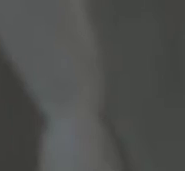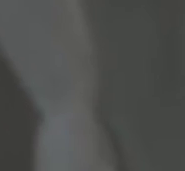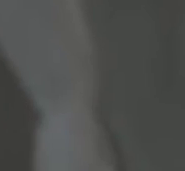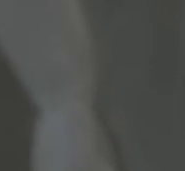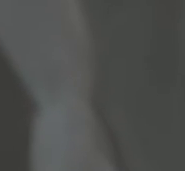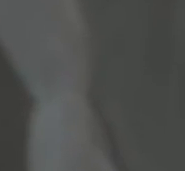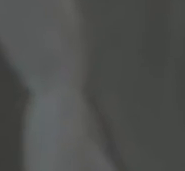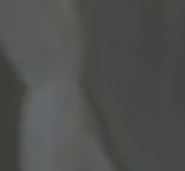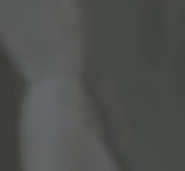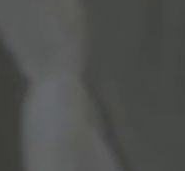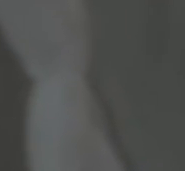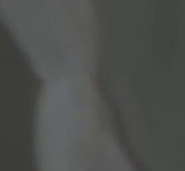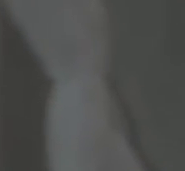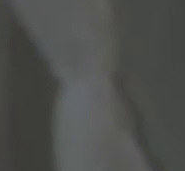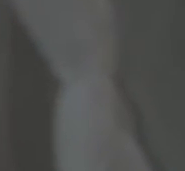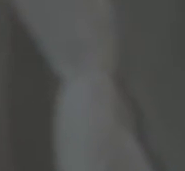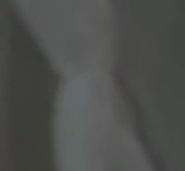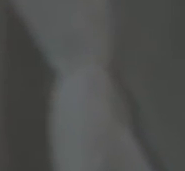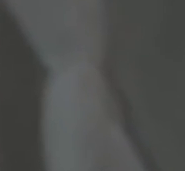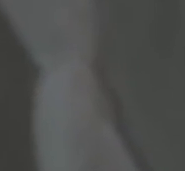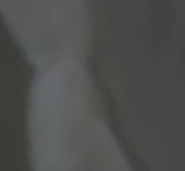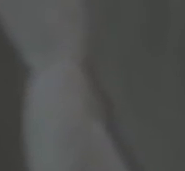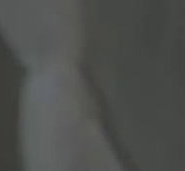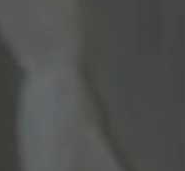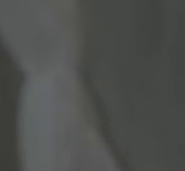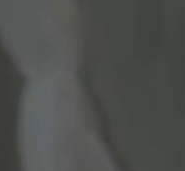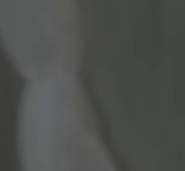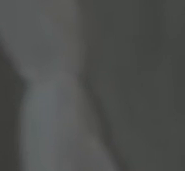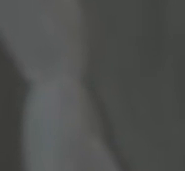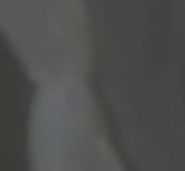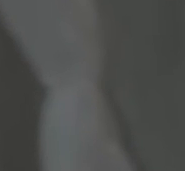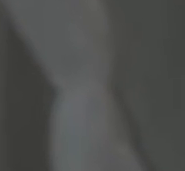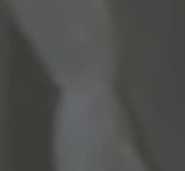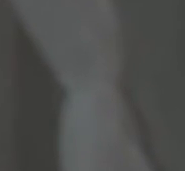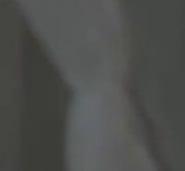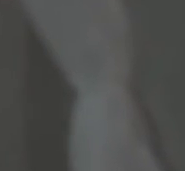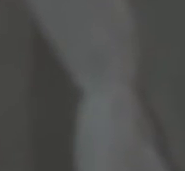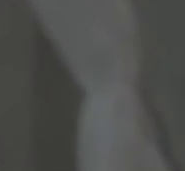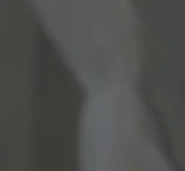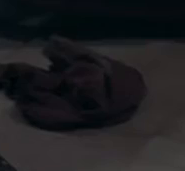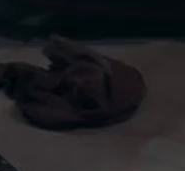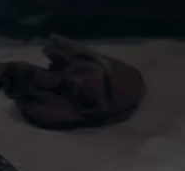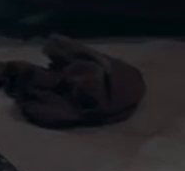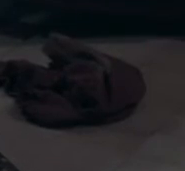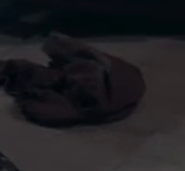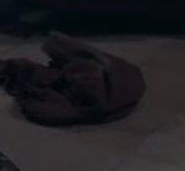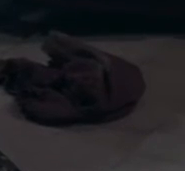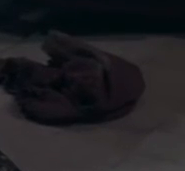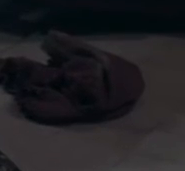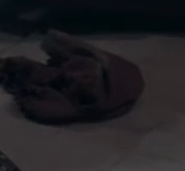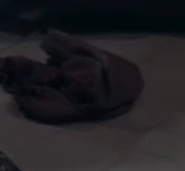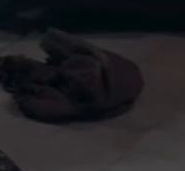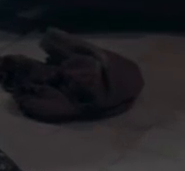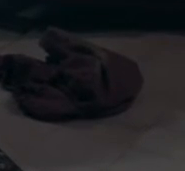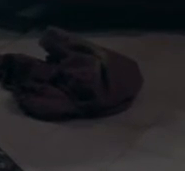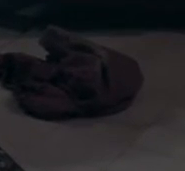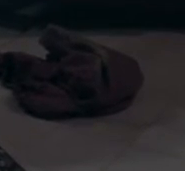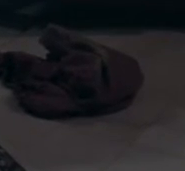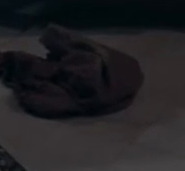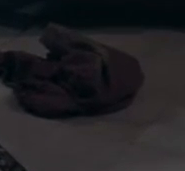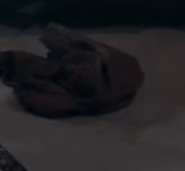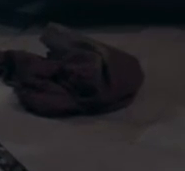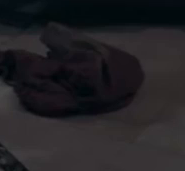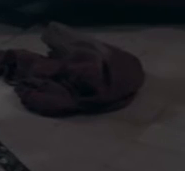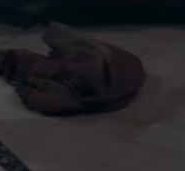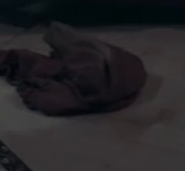técnico, un preciosismo, una preocupación por la parte estética que se percibe. Hay